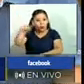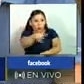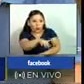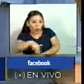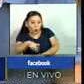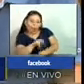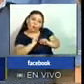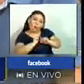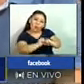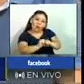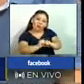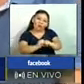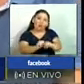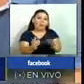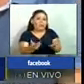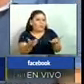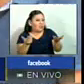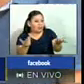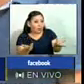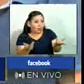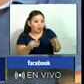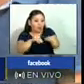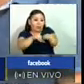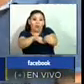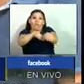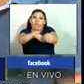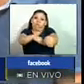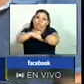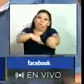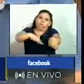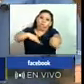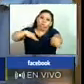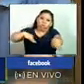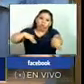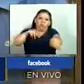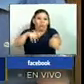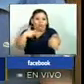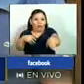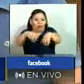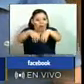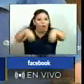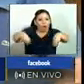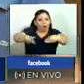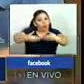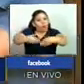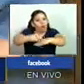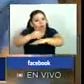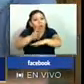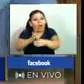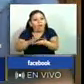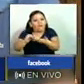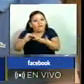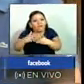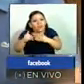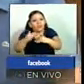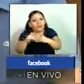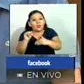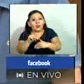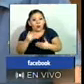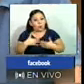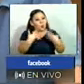había largas filas de autos con cajas de cartón el gobierno entregó cajas de cartón